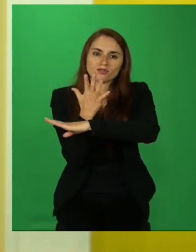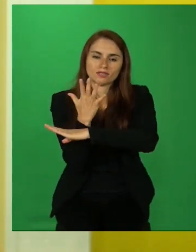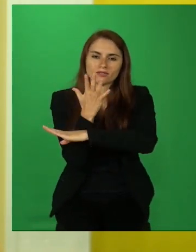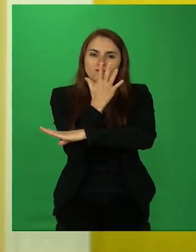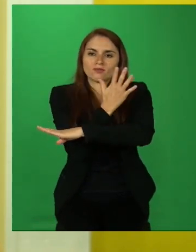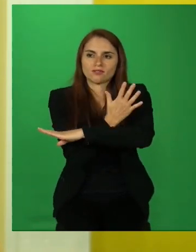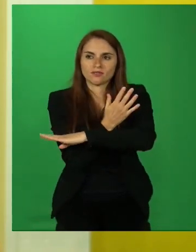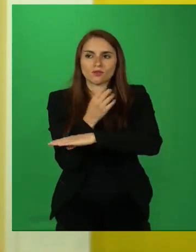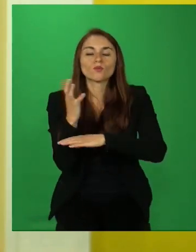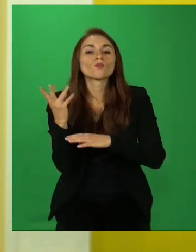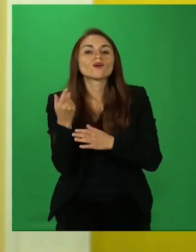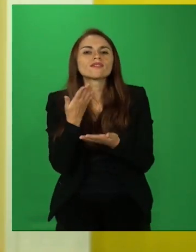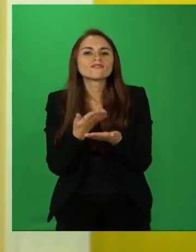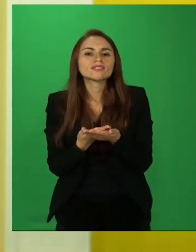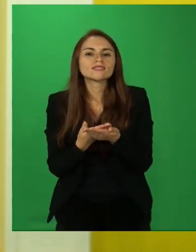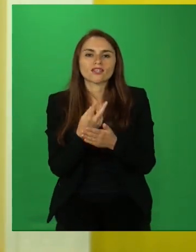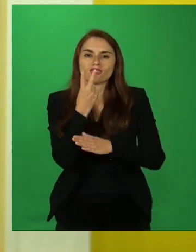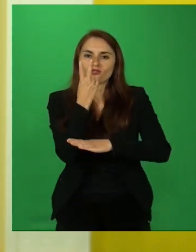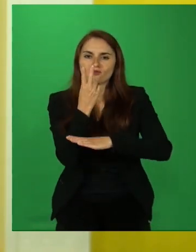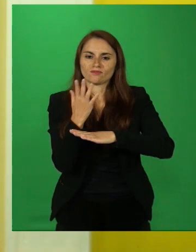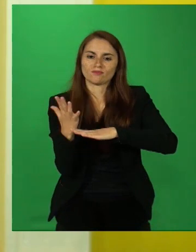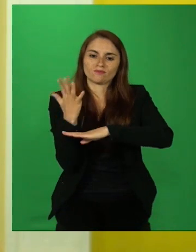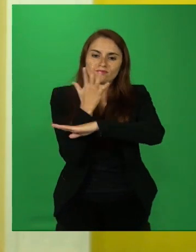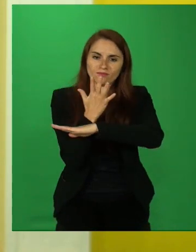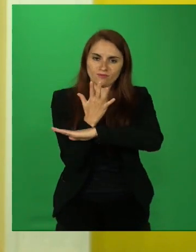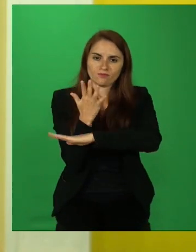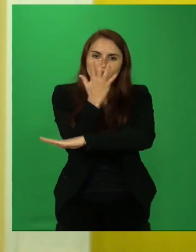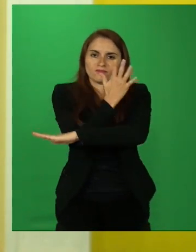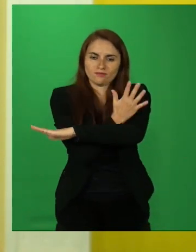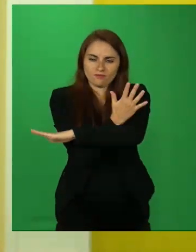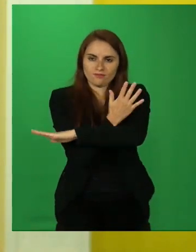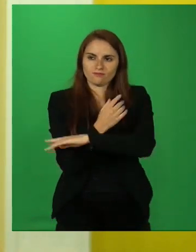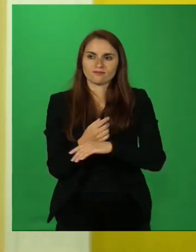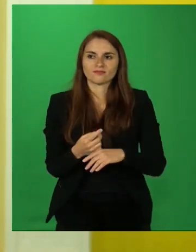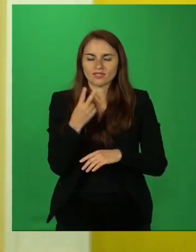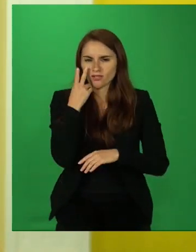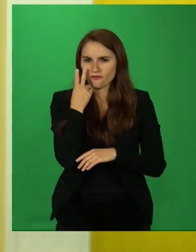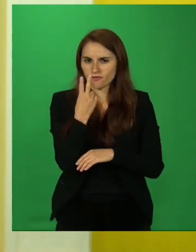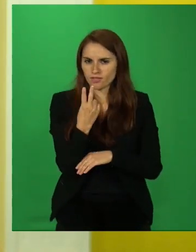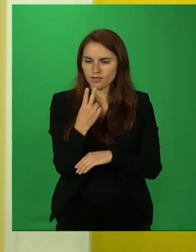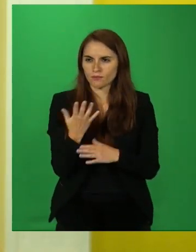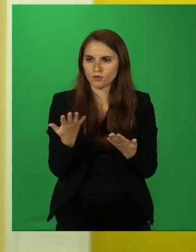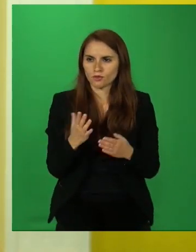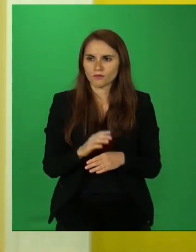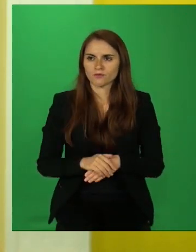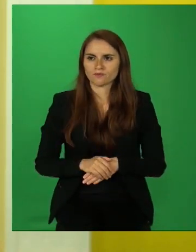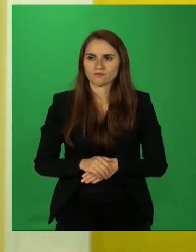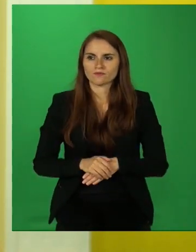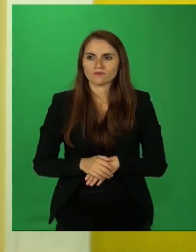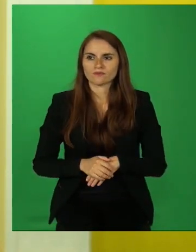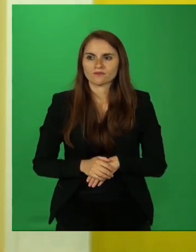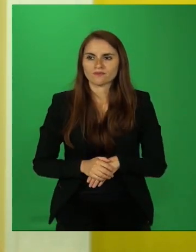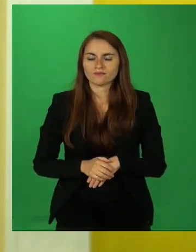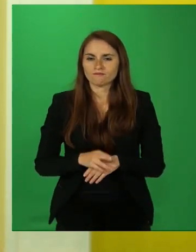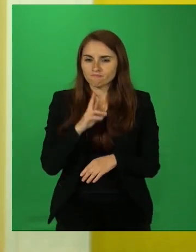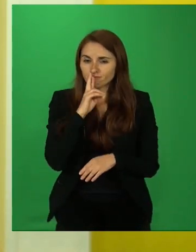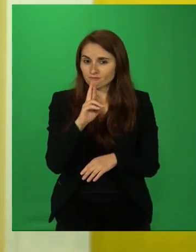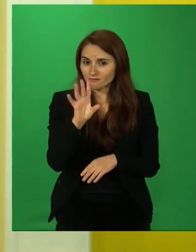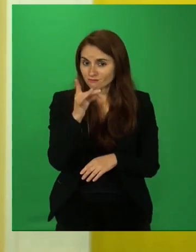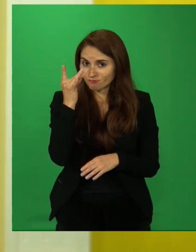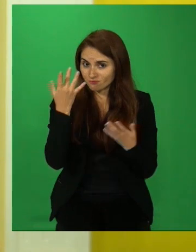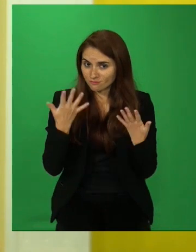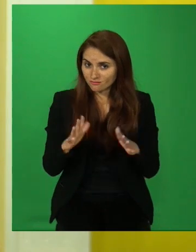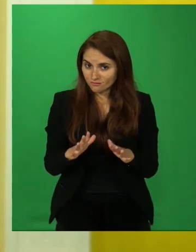y cuántas veces dos entonces veamos ya tienes el resultado